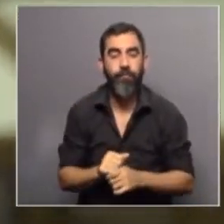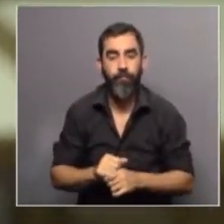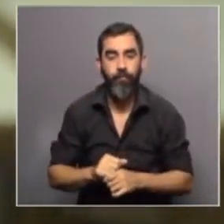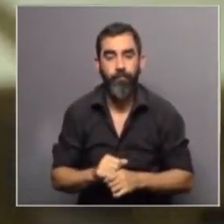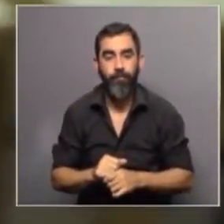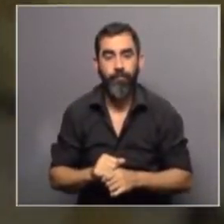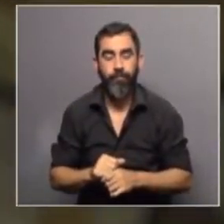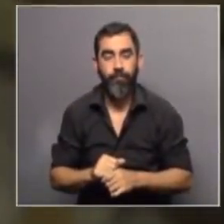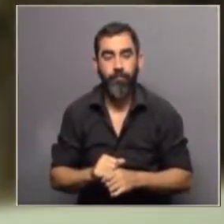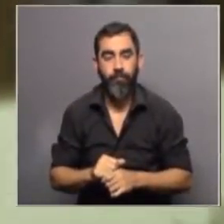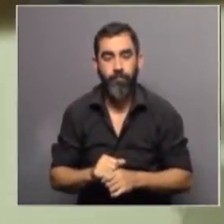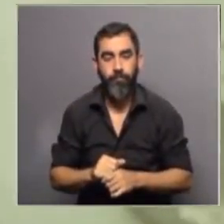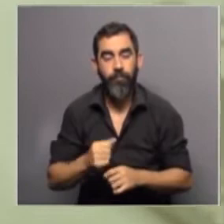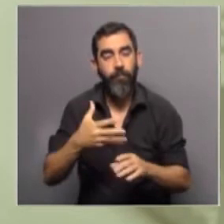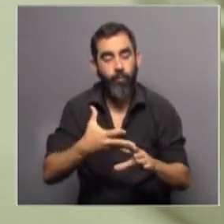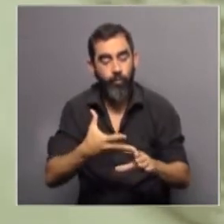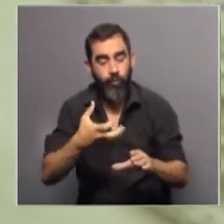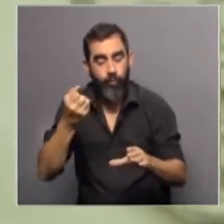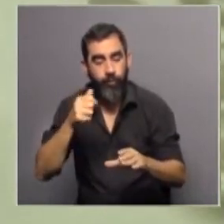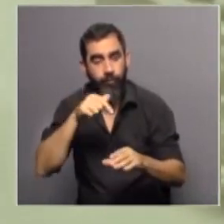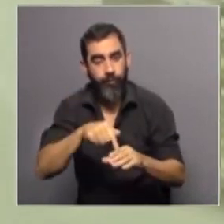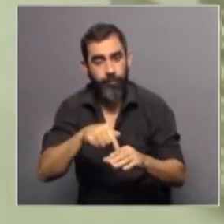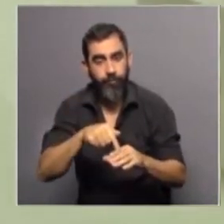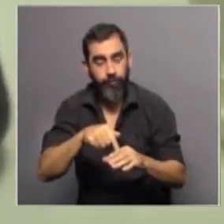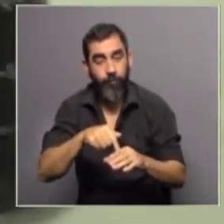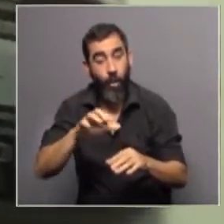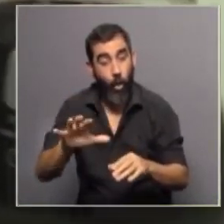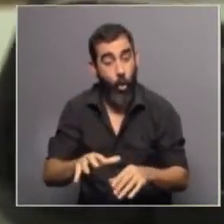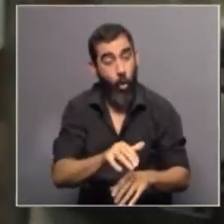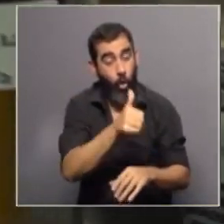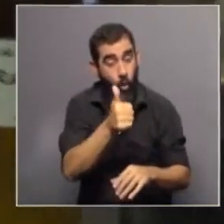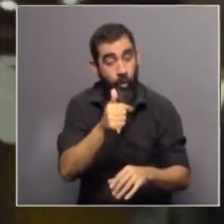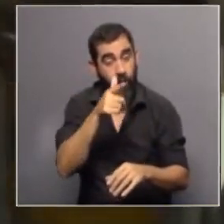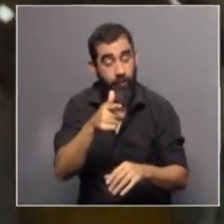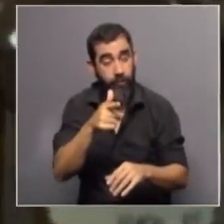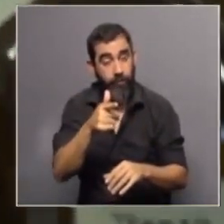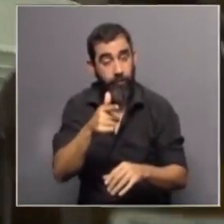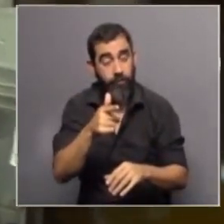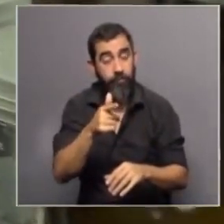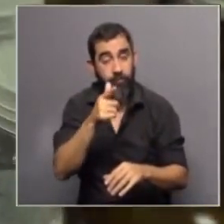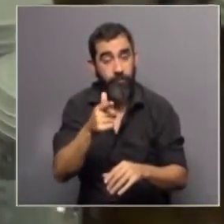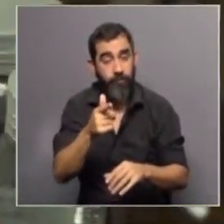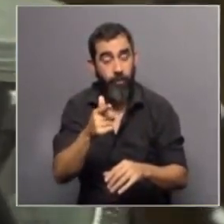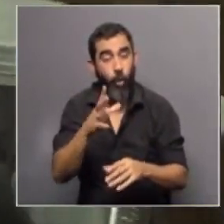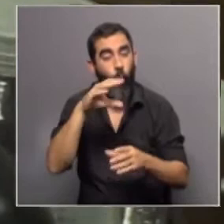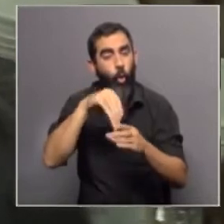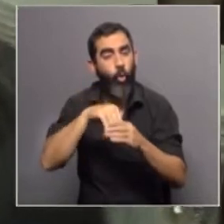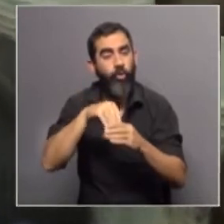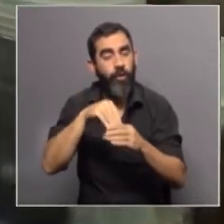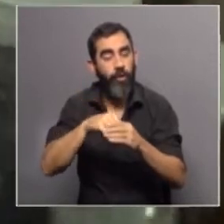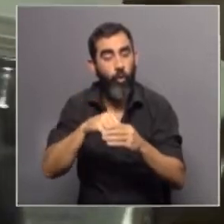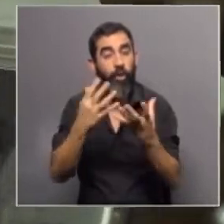es un extracto obtenido a partir de los polifenoles contenidos en los